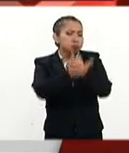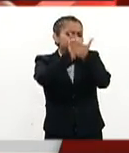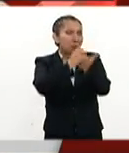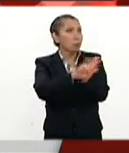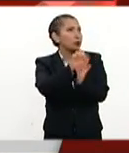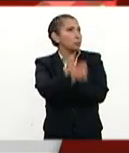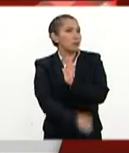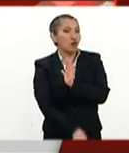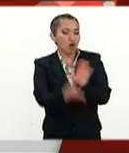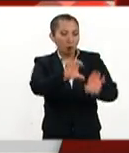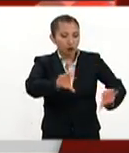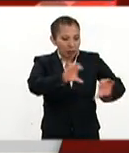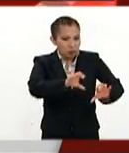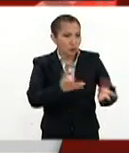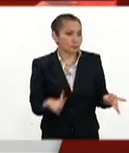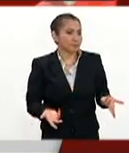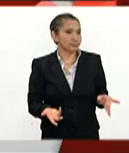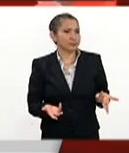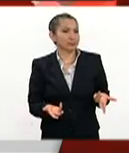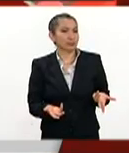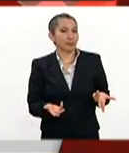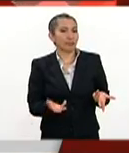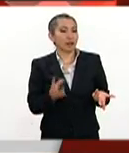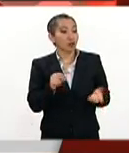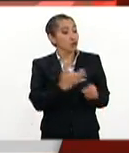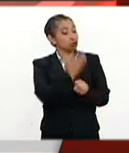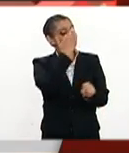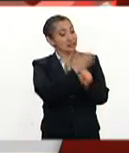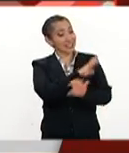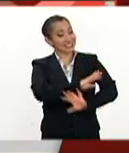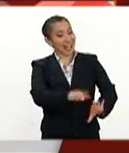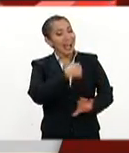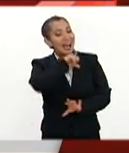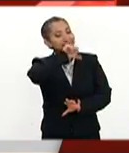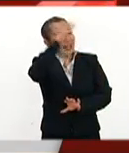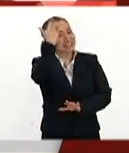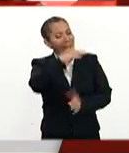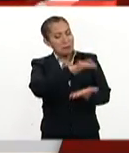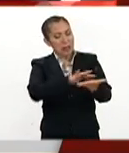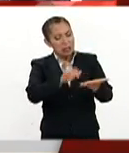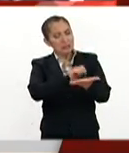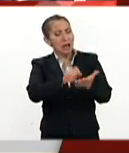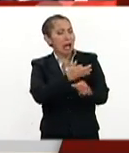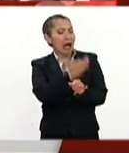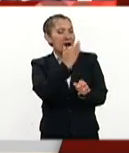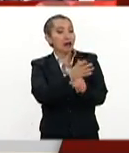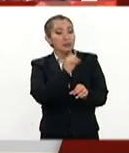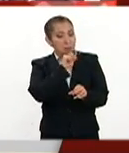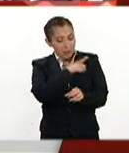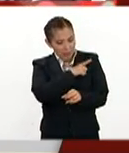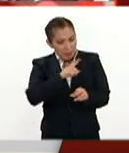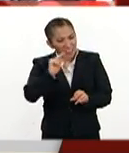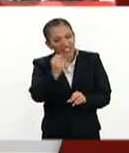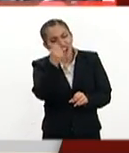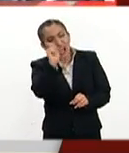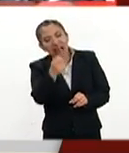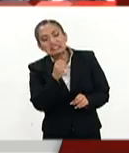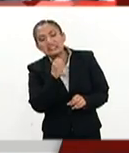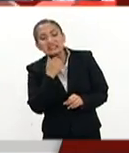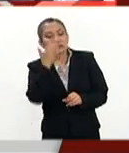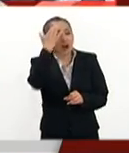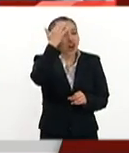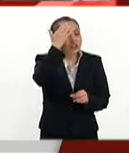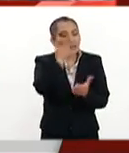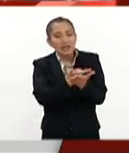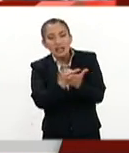por ejemplo, la computación. No basta ya con no ser analfabeto de saber leer y escribir, también hay que saber las tecnologías, saber